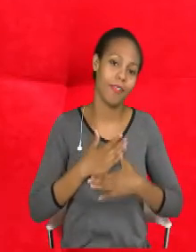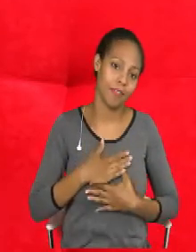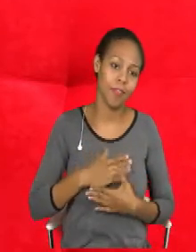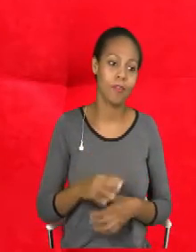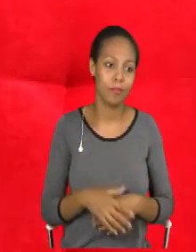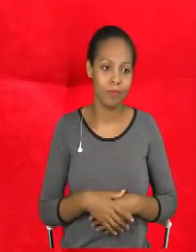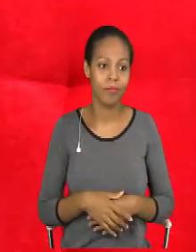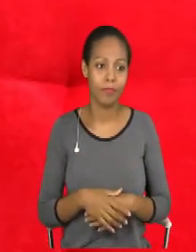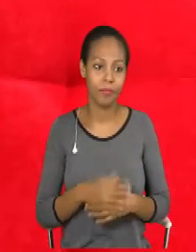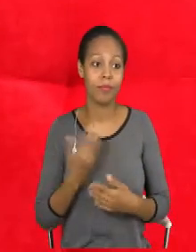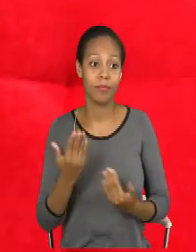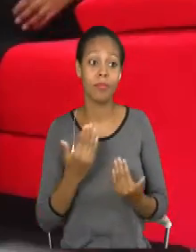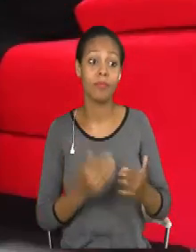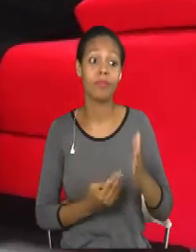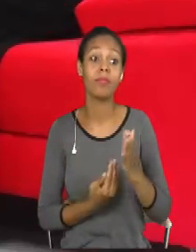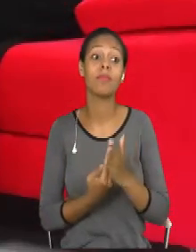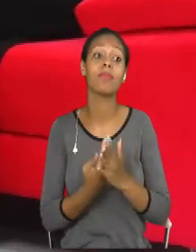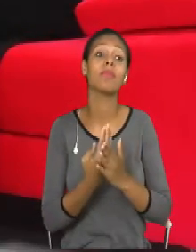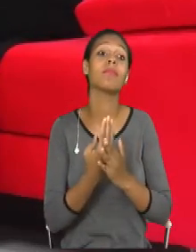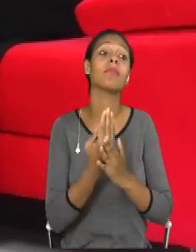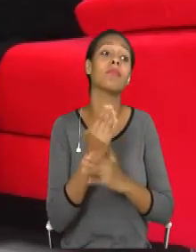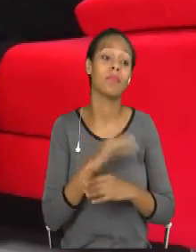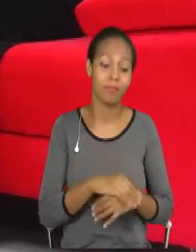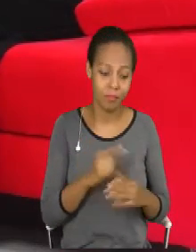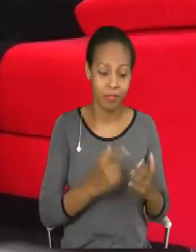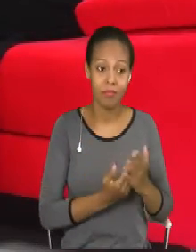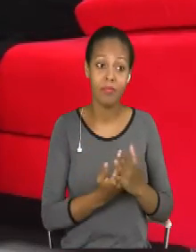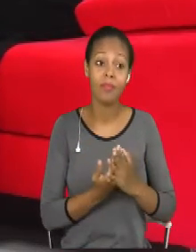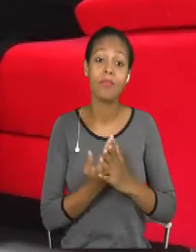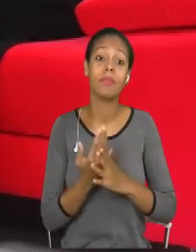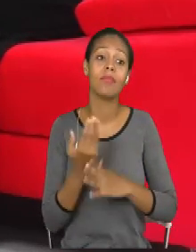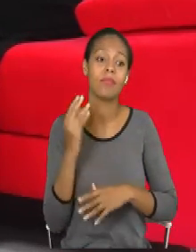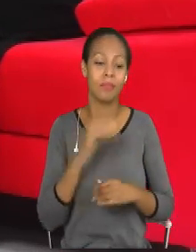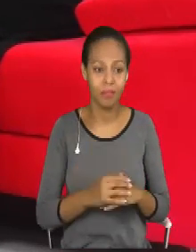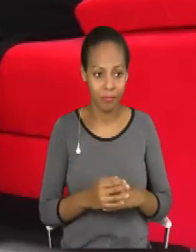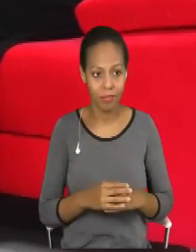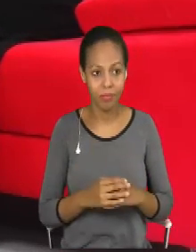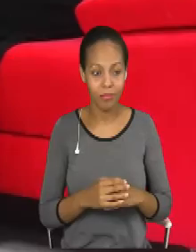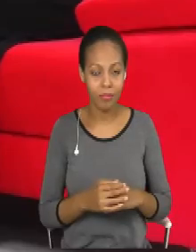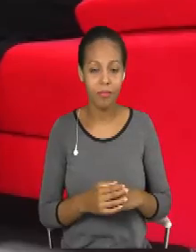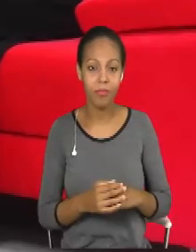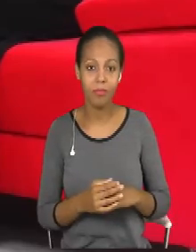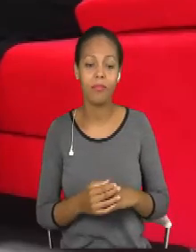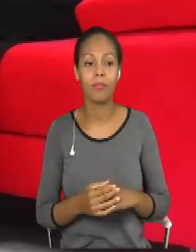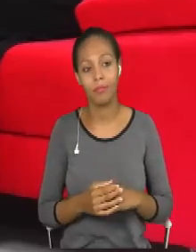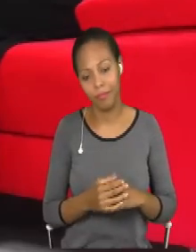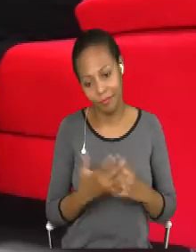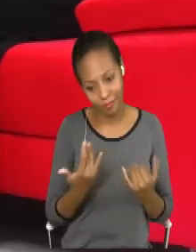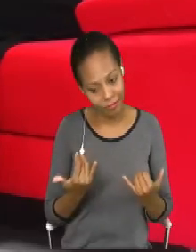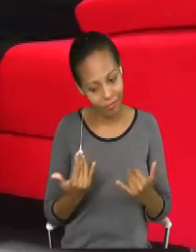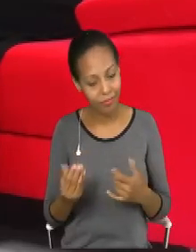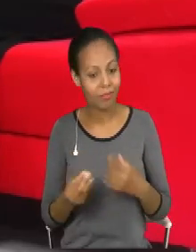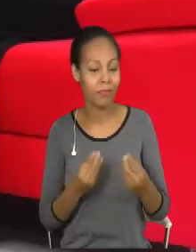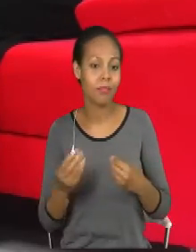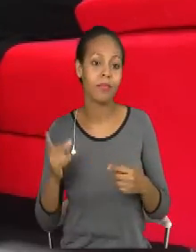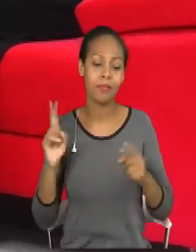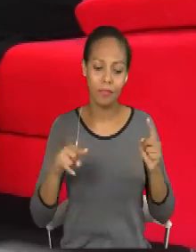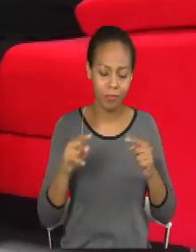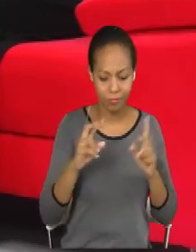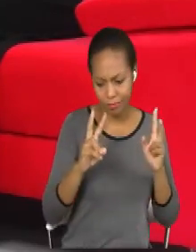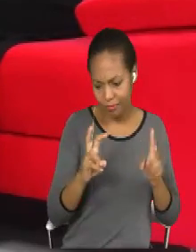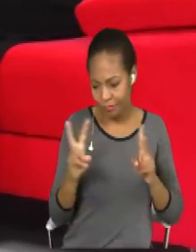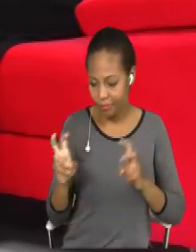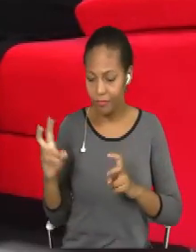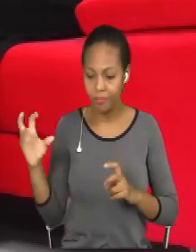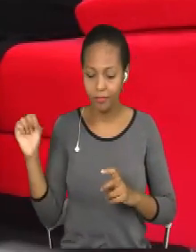apenas ya está pasando. Sí, pero esto apenas está comenzando. Apenas está comenzando. Entonces ya hay estudios que están, que indican